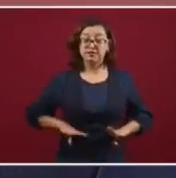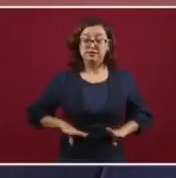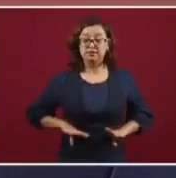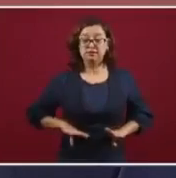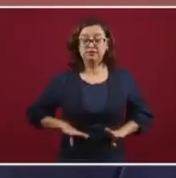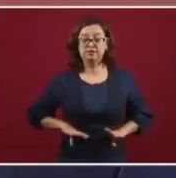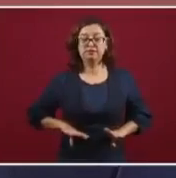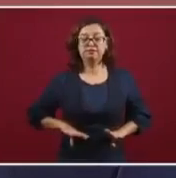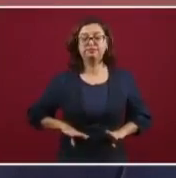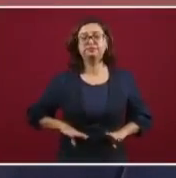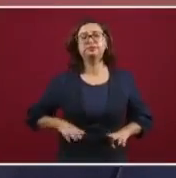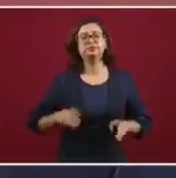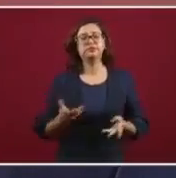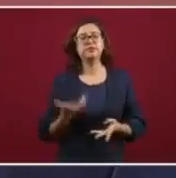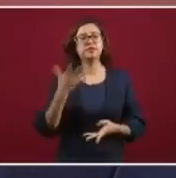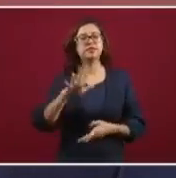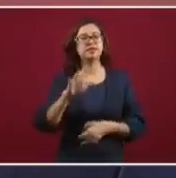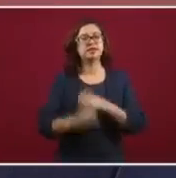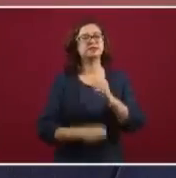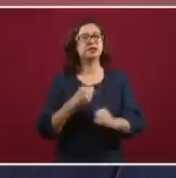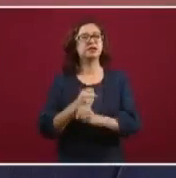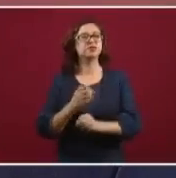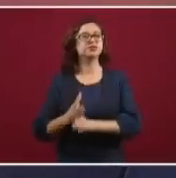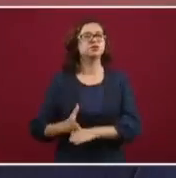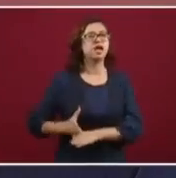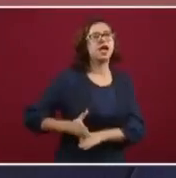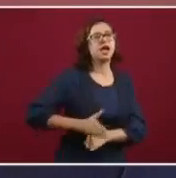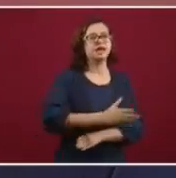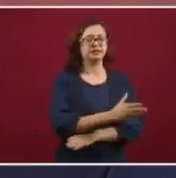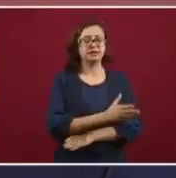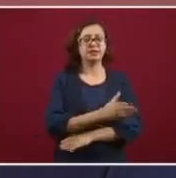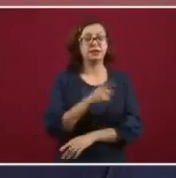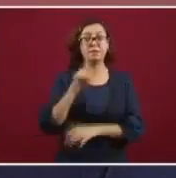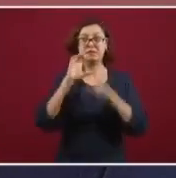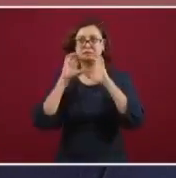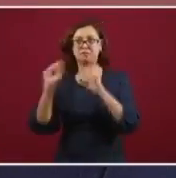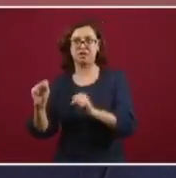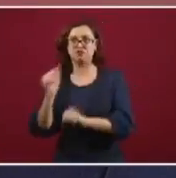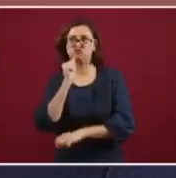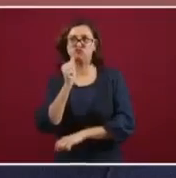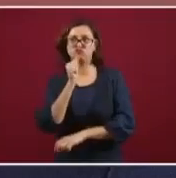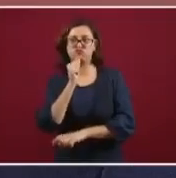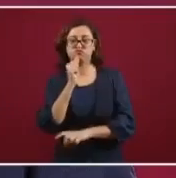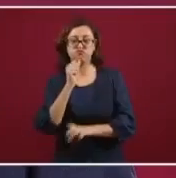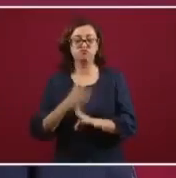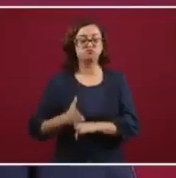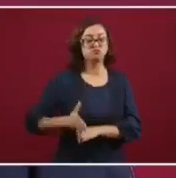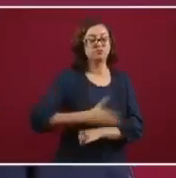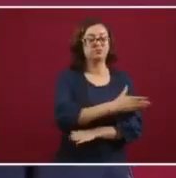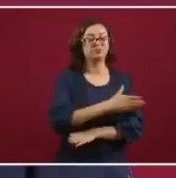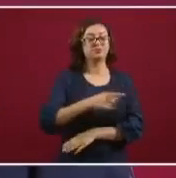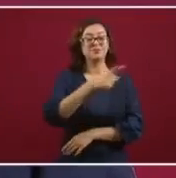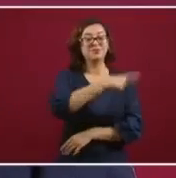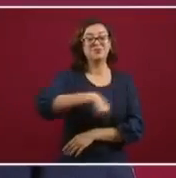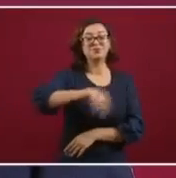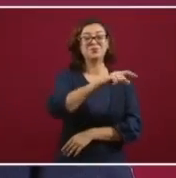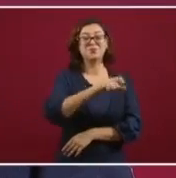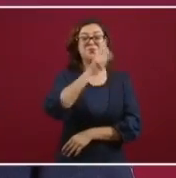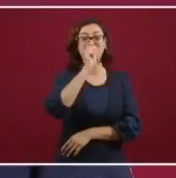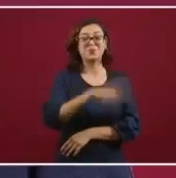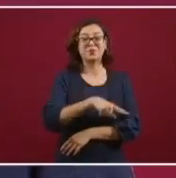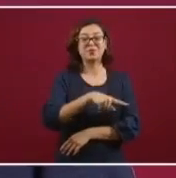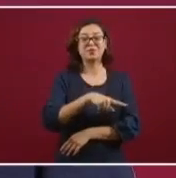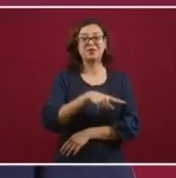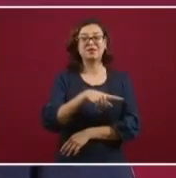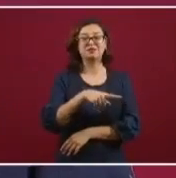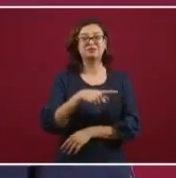Como 10 años antes de eso, de que fueron por Maximiliano, los mismos